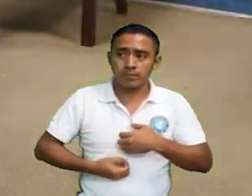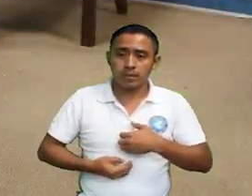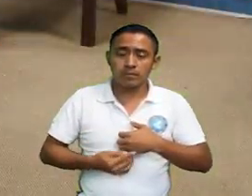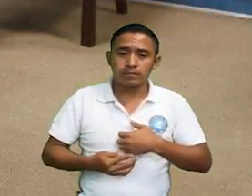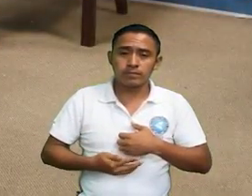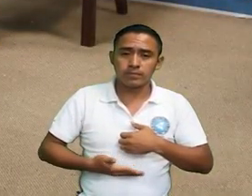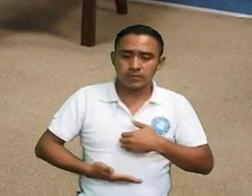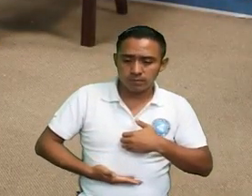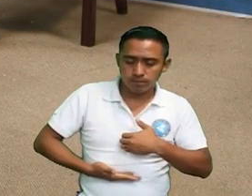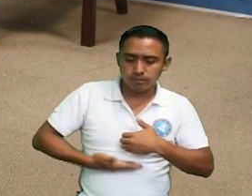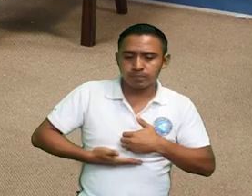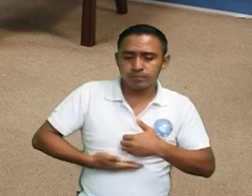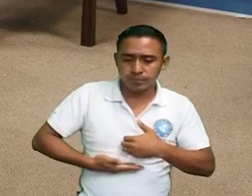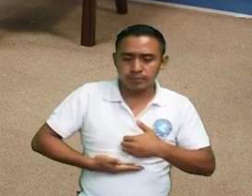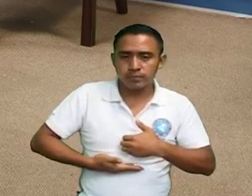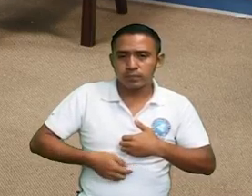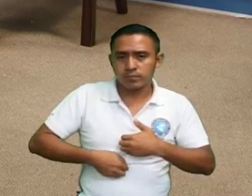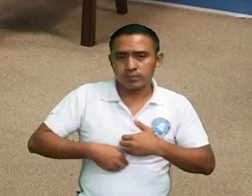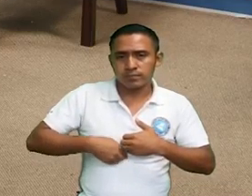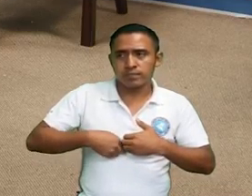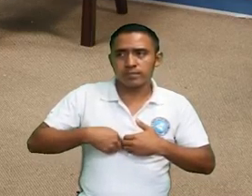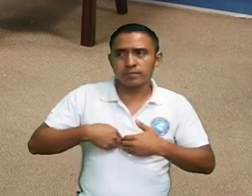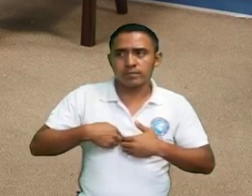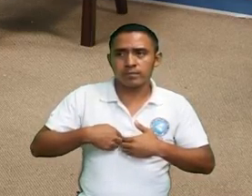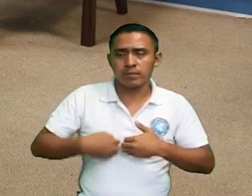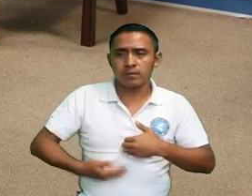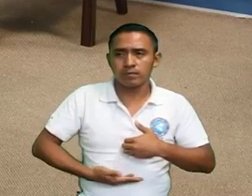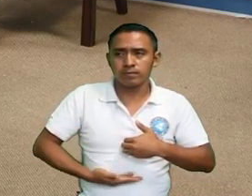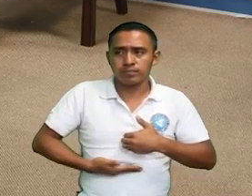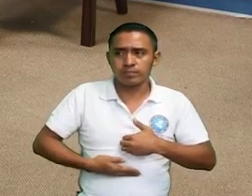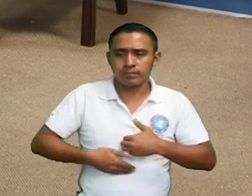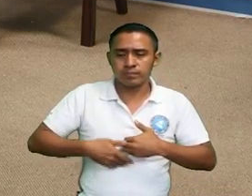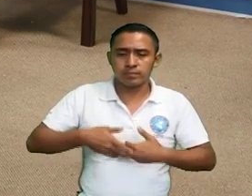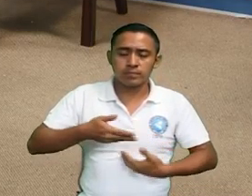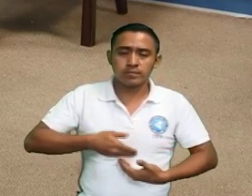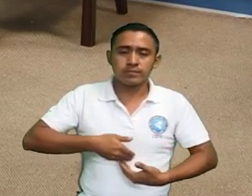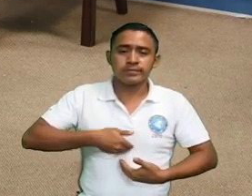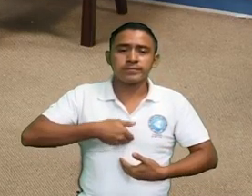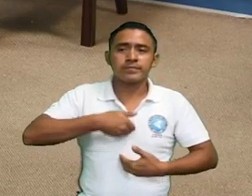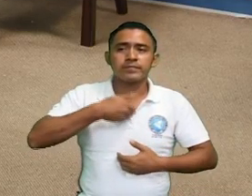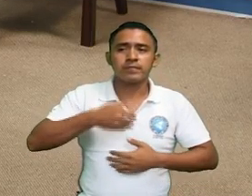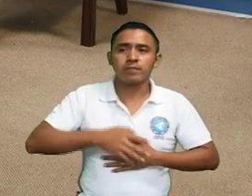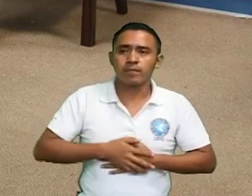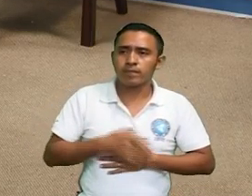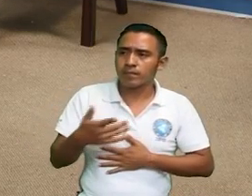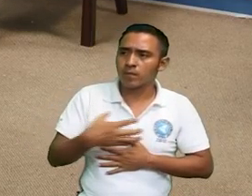la salida de alimentos que están en el estómago hacia el esófago. Esa parte